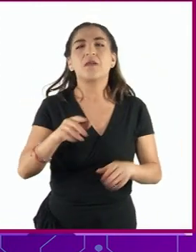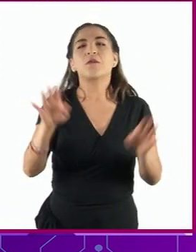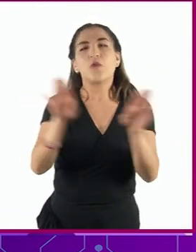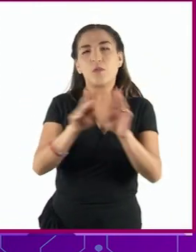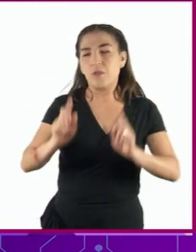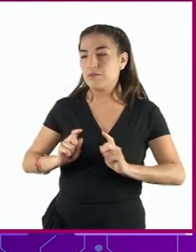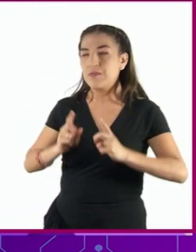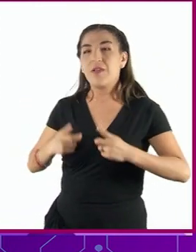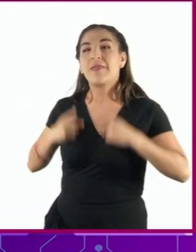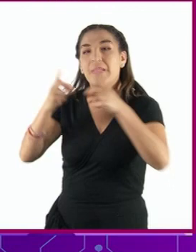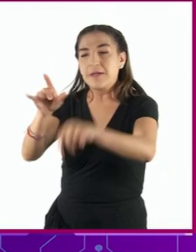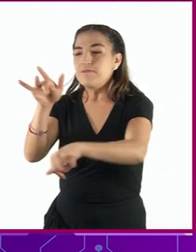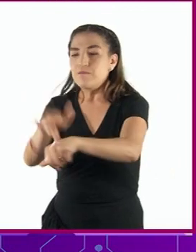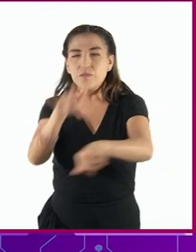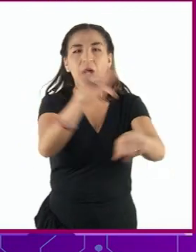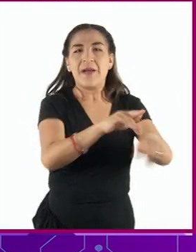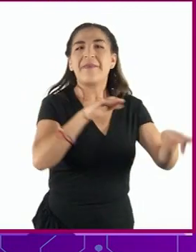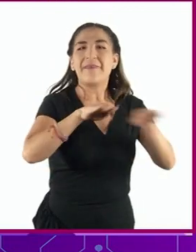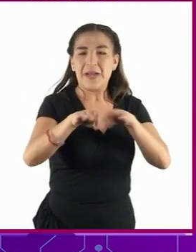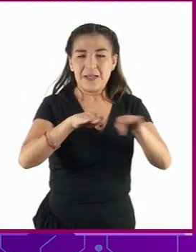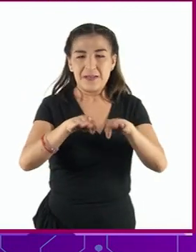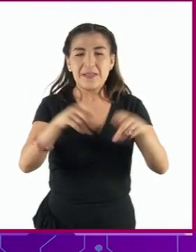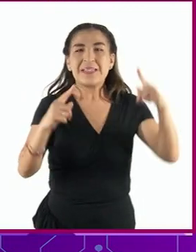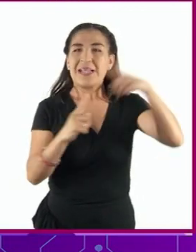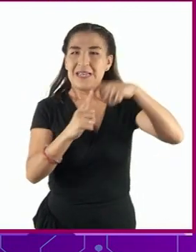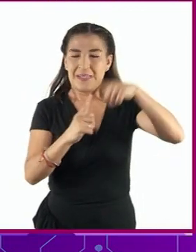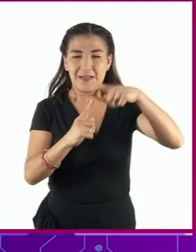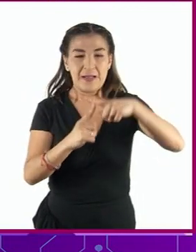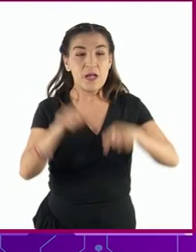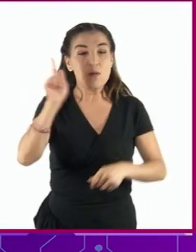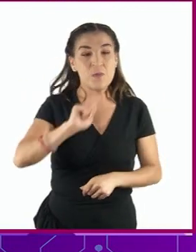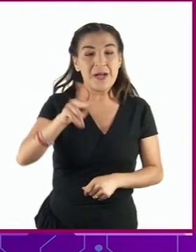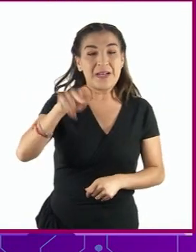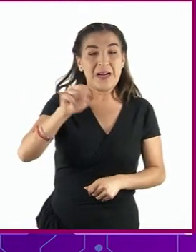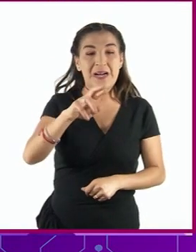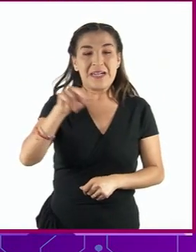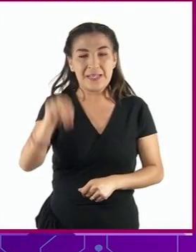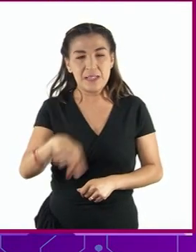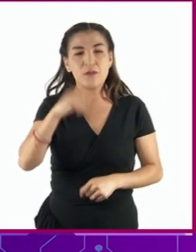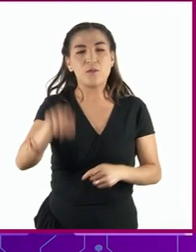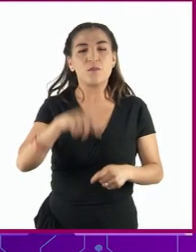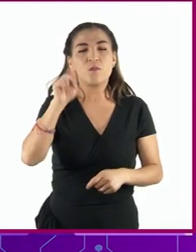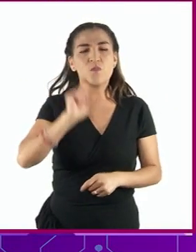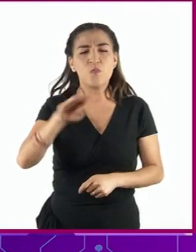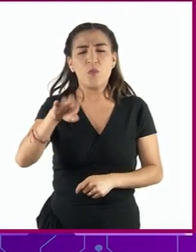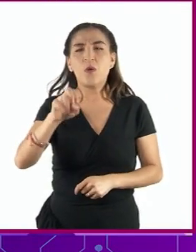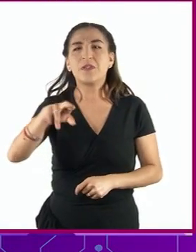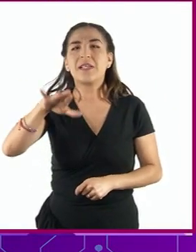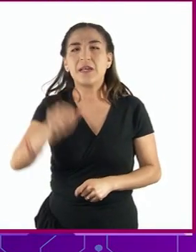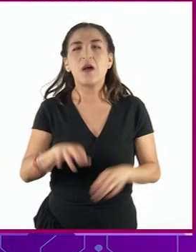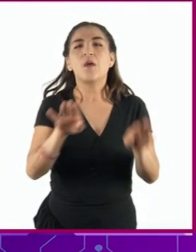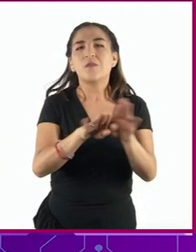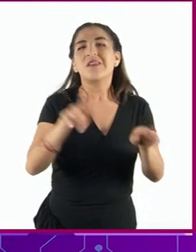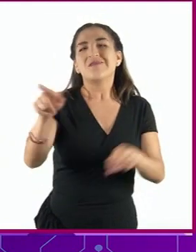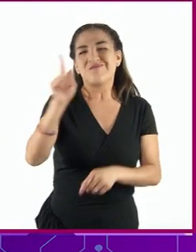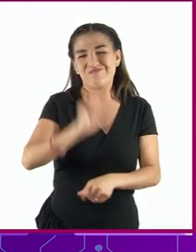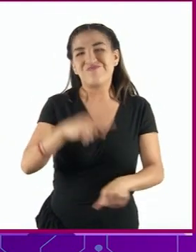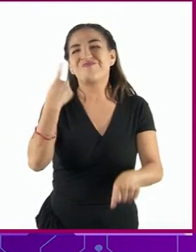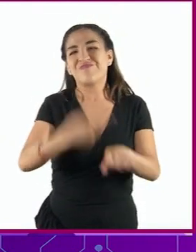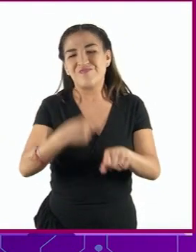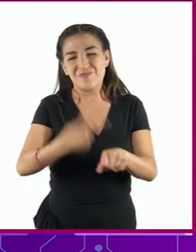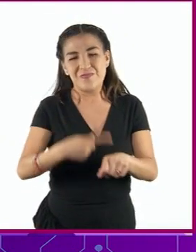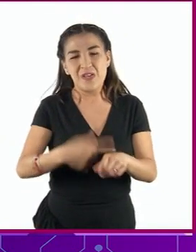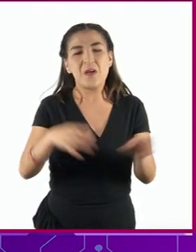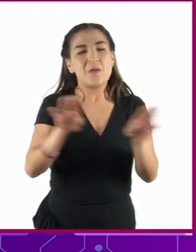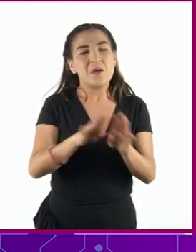parejas. Karen y Mónica suelen trabajar juntas, pero Mónica se enfermó y no pudo